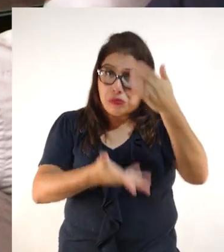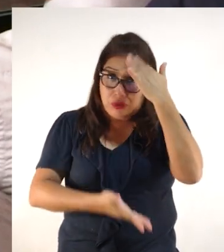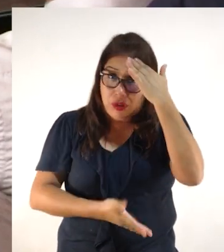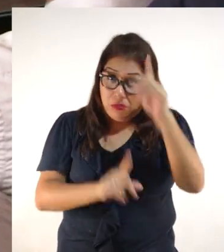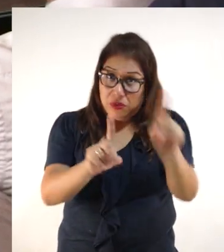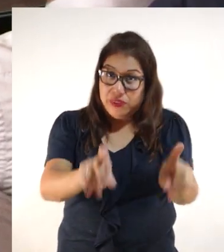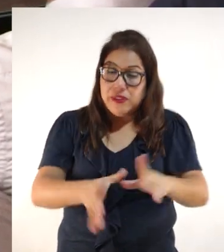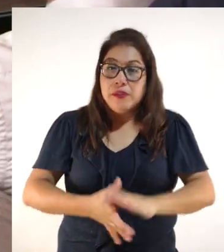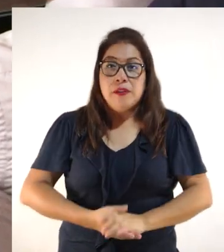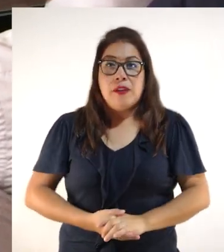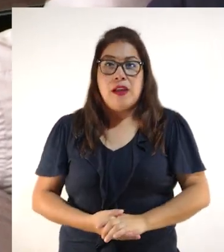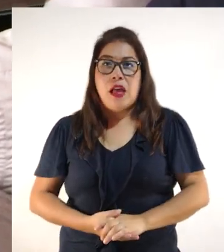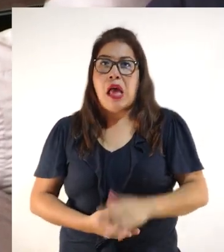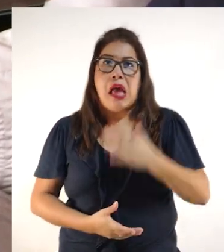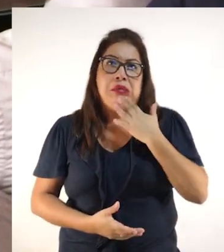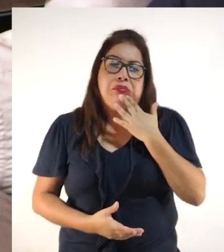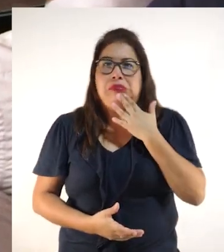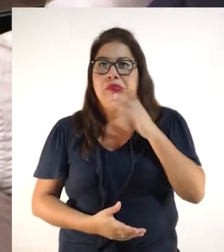usted de eso?